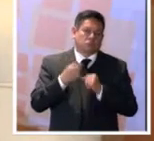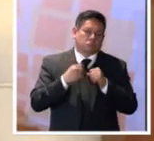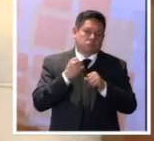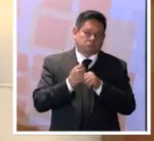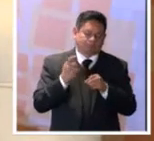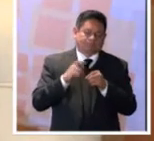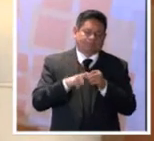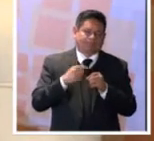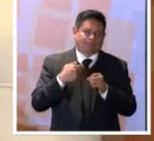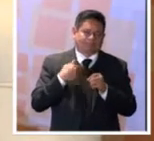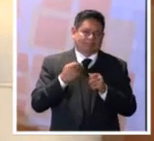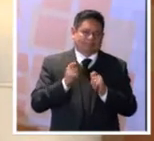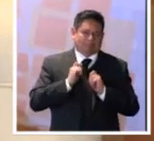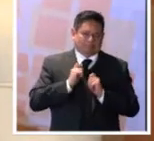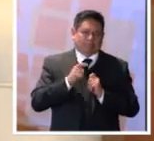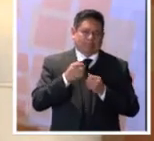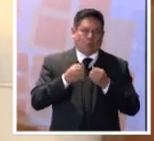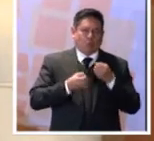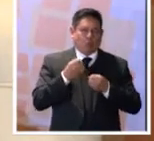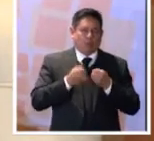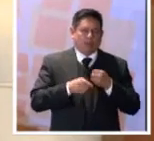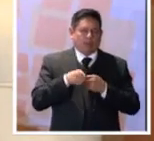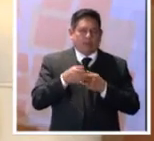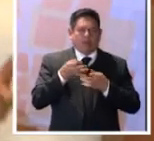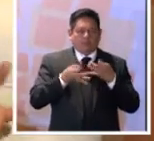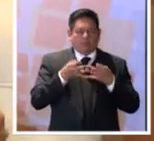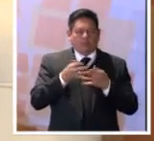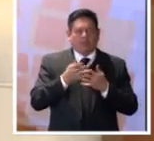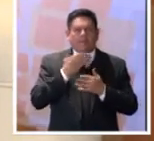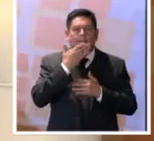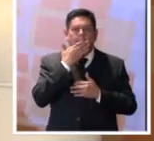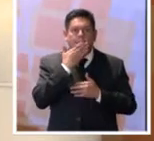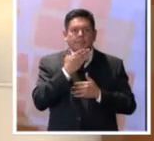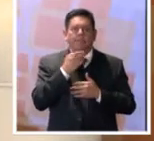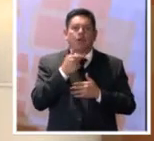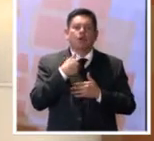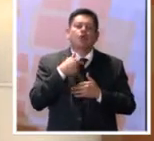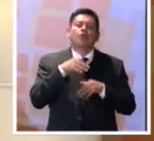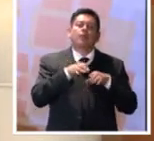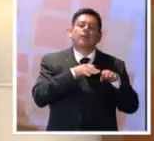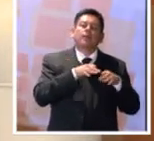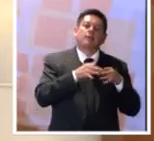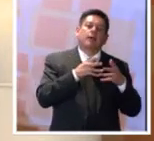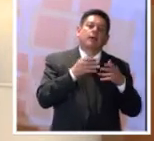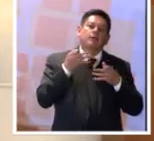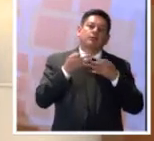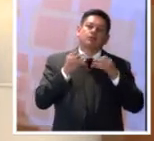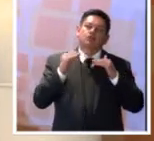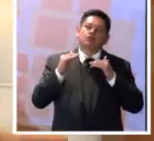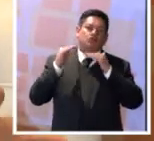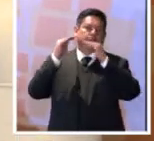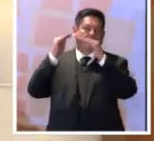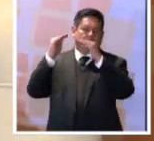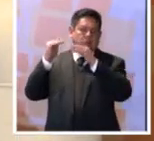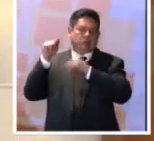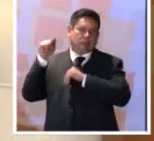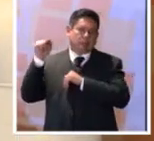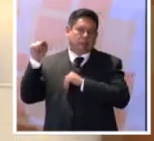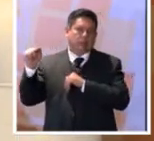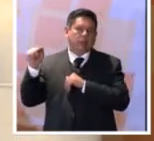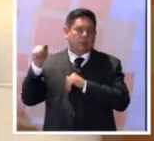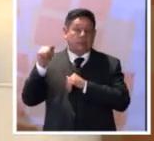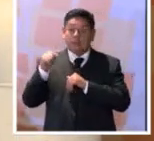el privilegio de ser magistrada de Sala Regional, y yo trabajaba en la Sala Superior, efectivamente, en esa etapa y conocí